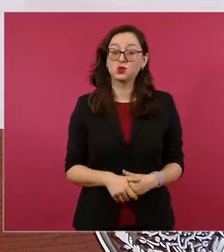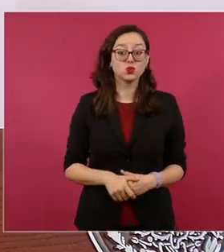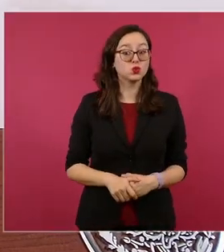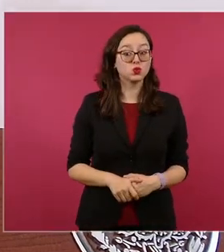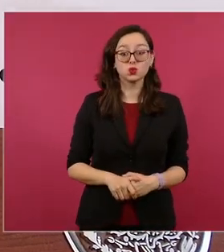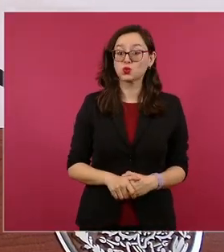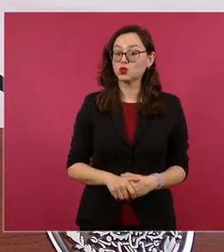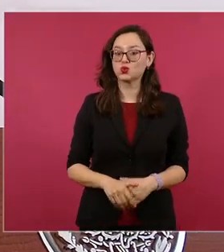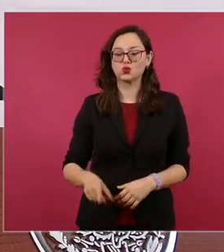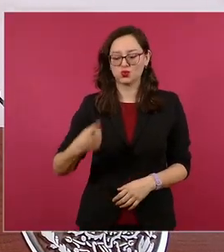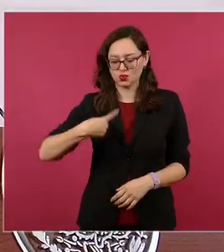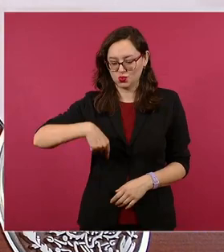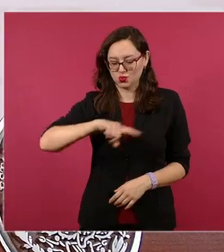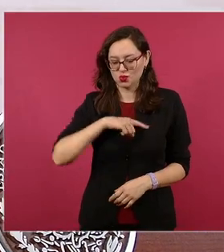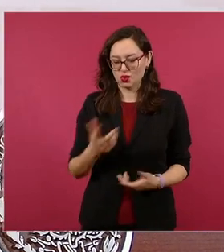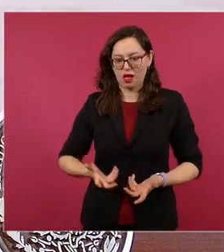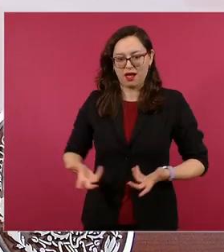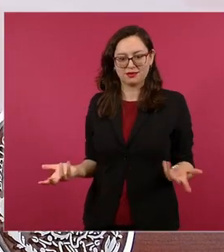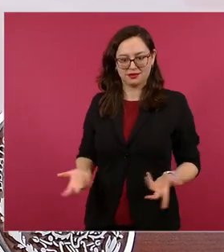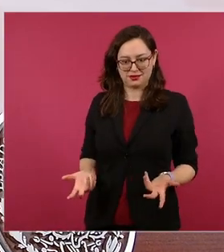servicios públicos a particulares,